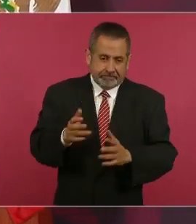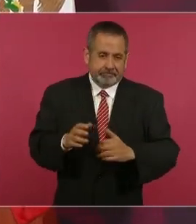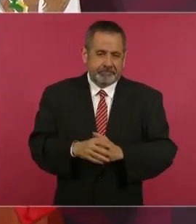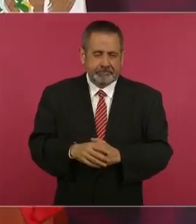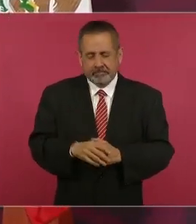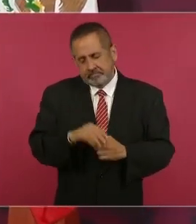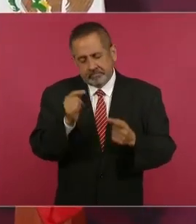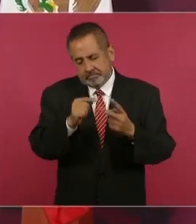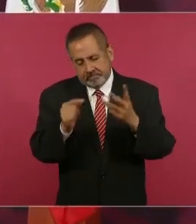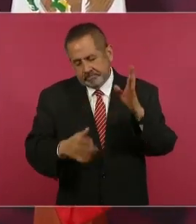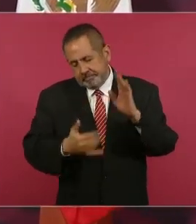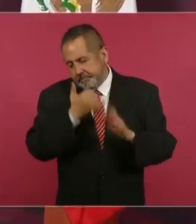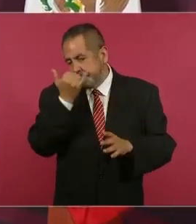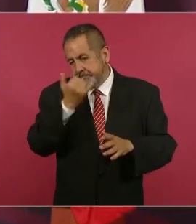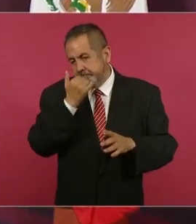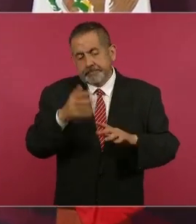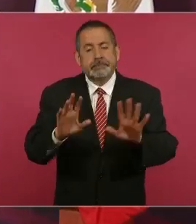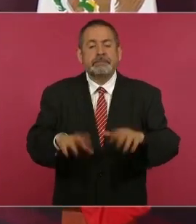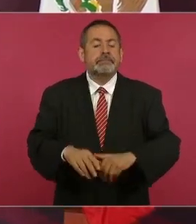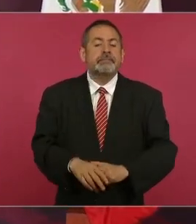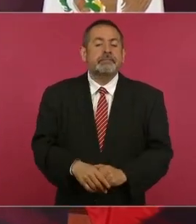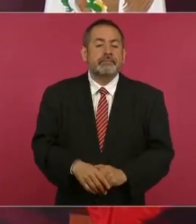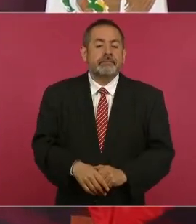y otros errores.